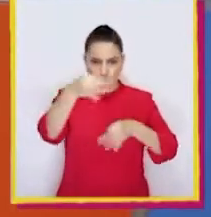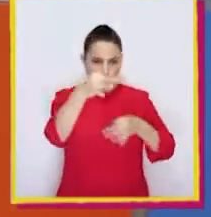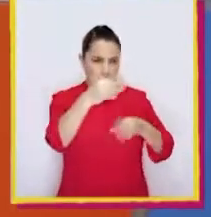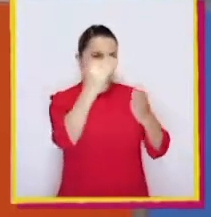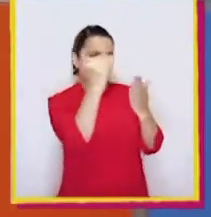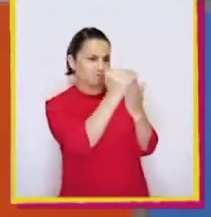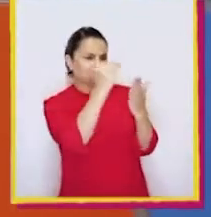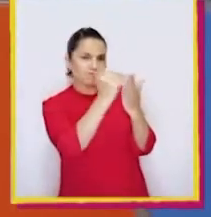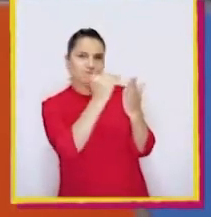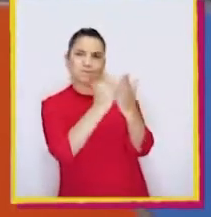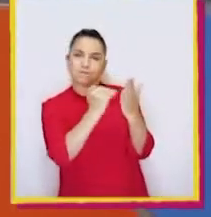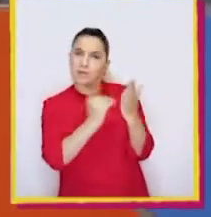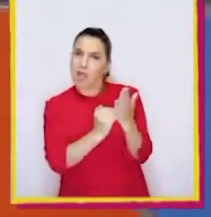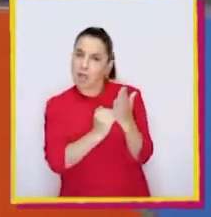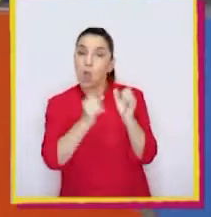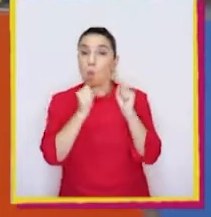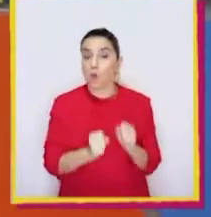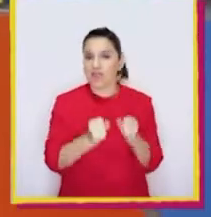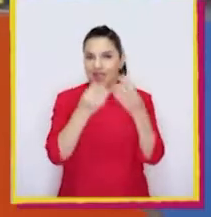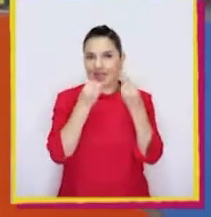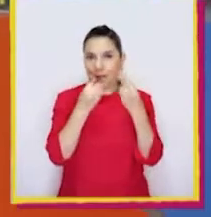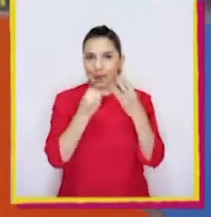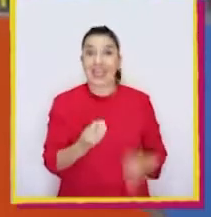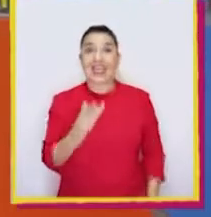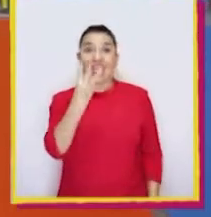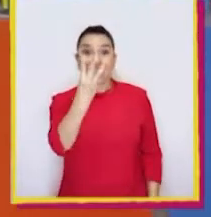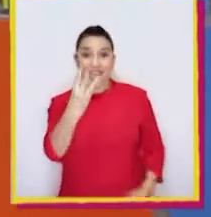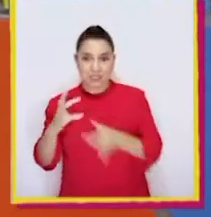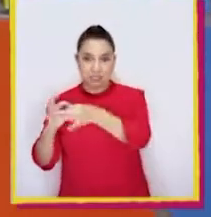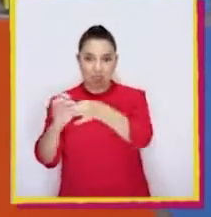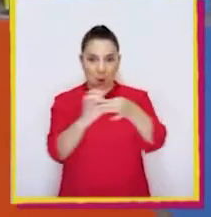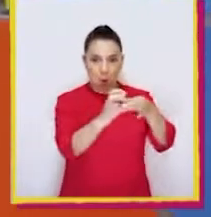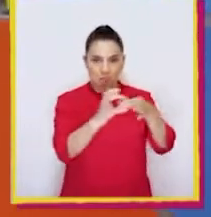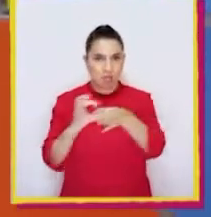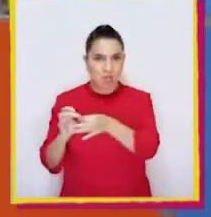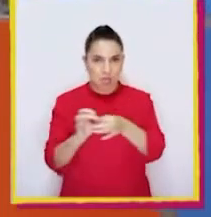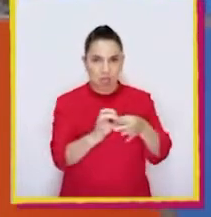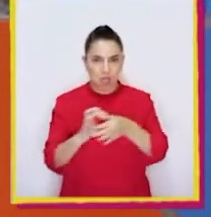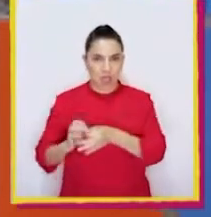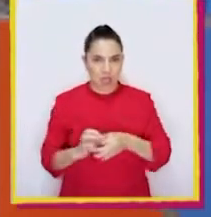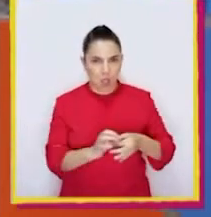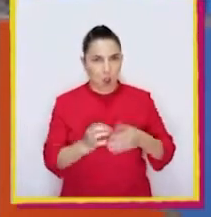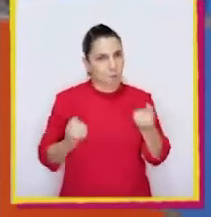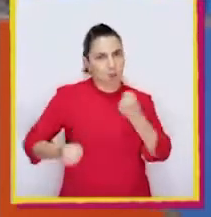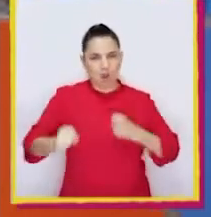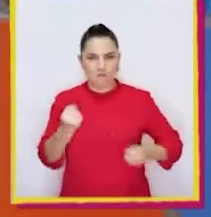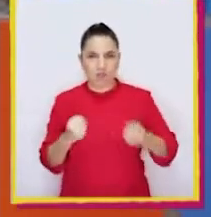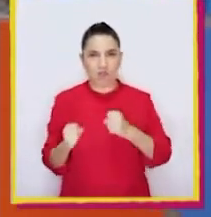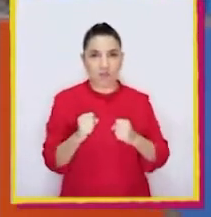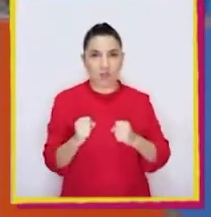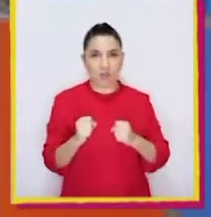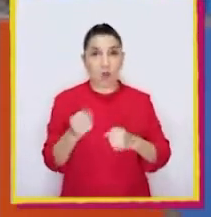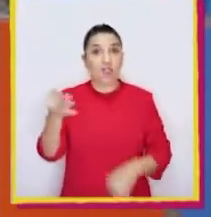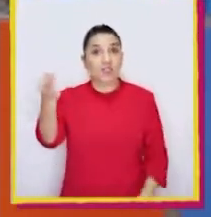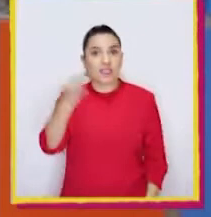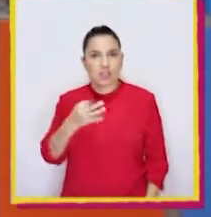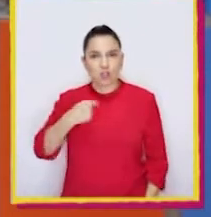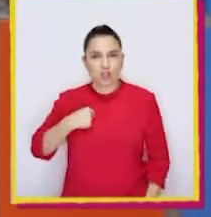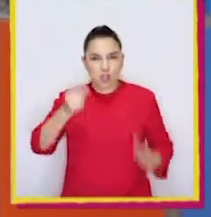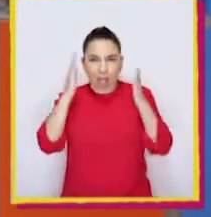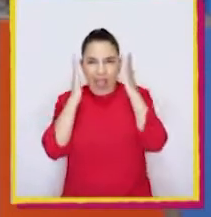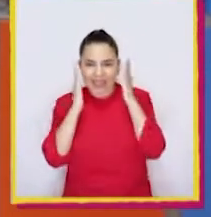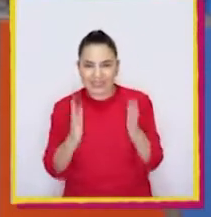entregó una hoja con las instrucciones para poder aprender 3 secuencias de movimientos. Me dijo que tenía que estar